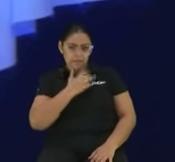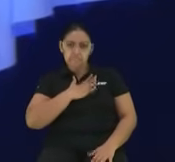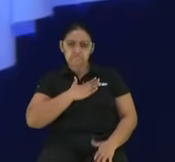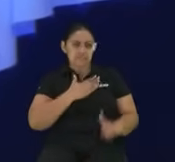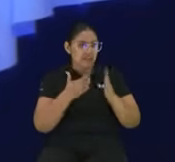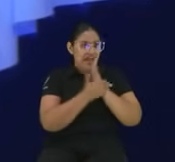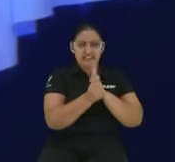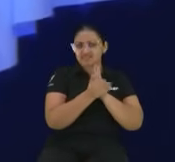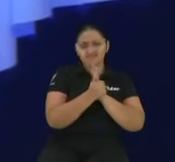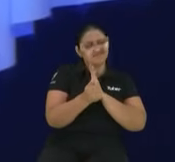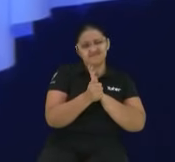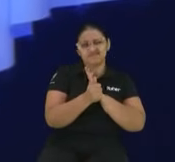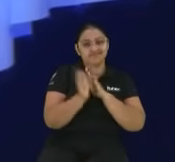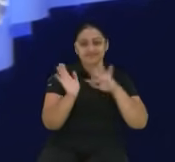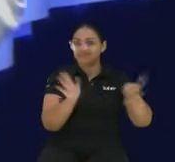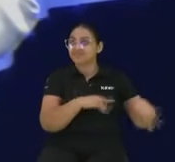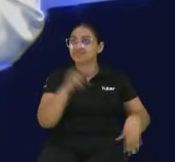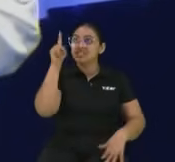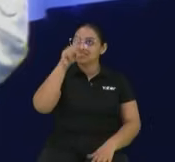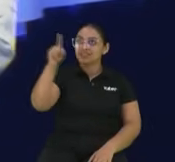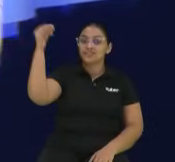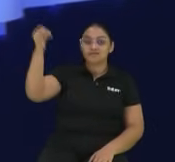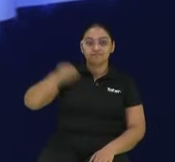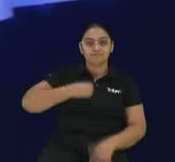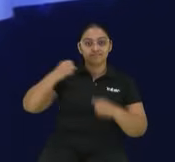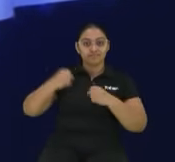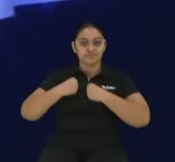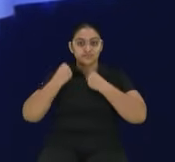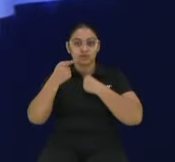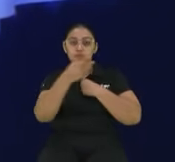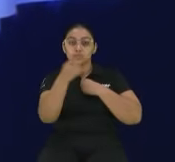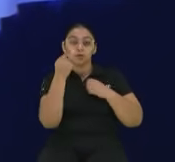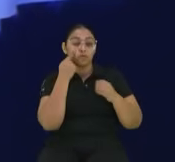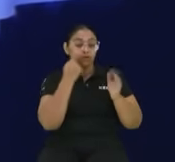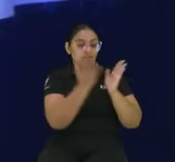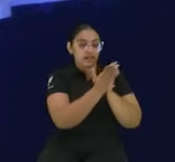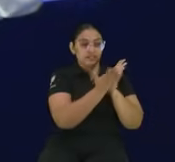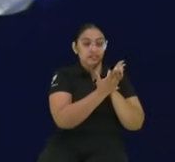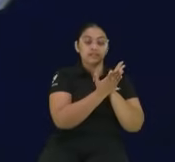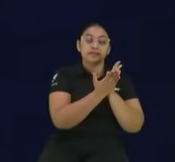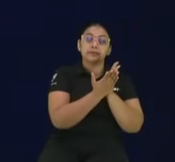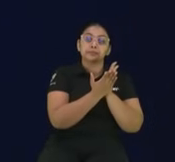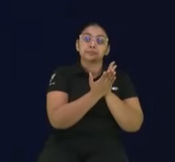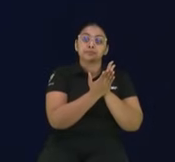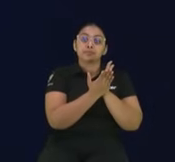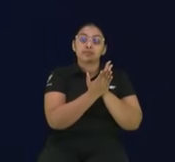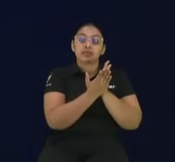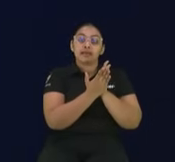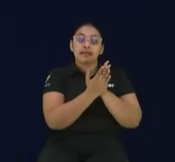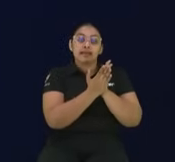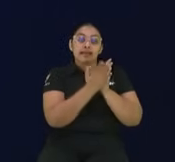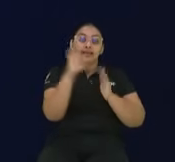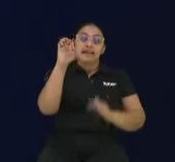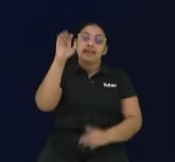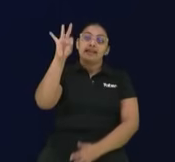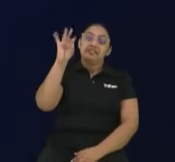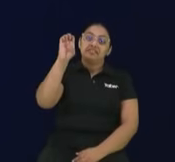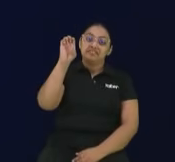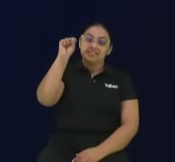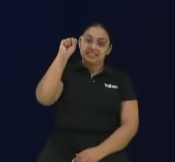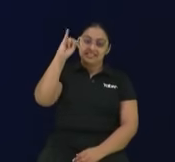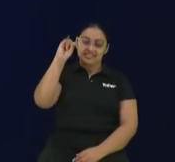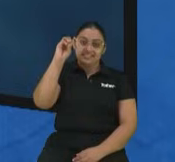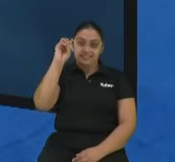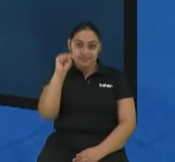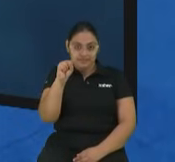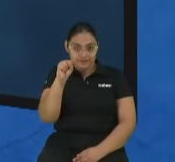sino que proviene de Dios la palabra si me quiere acompañar en efesios capítulo 6 versículo 10 dice fortaleceos en el